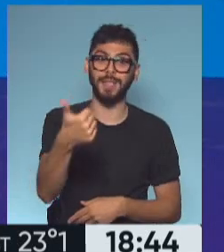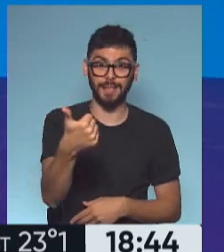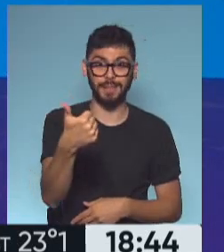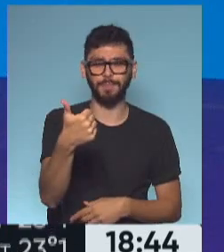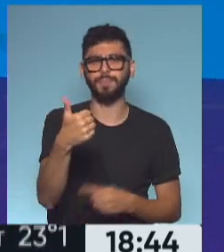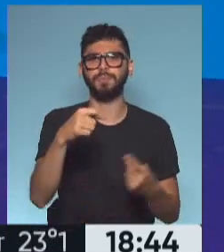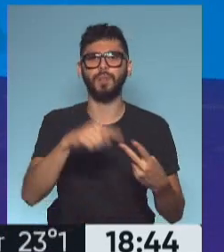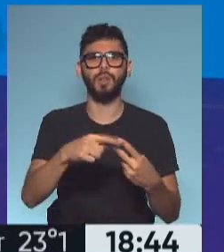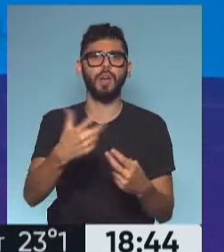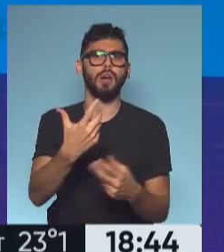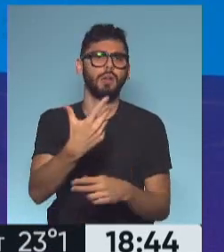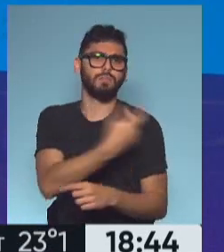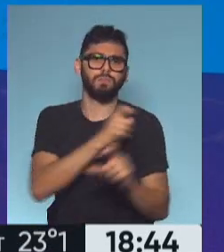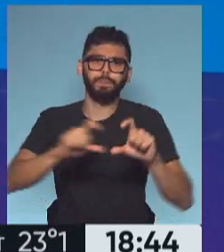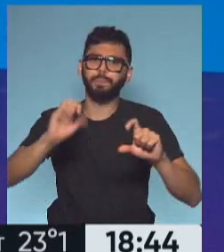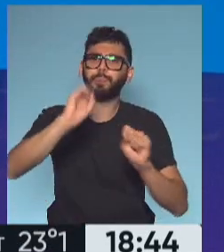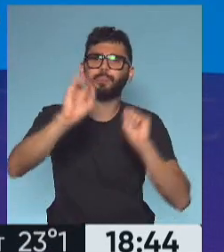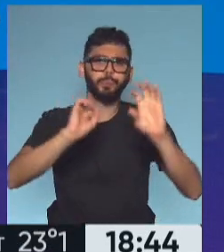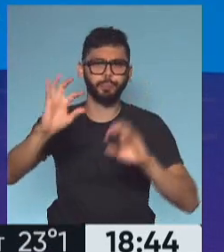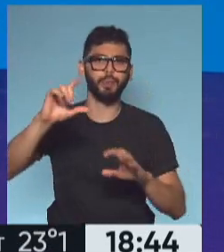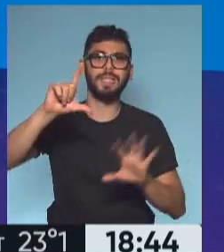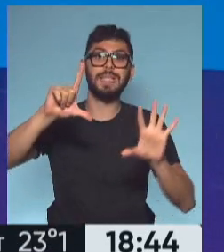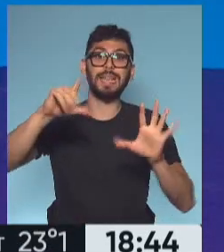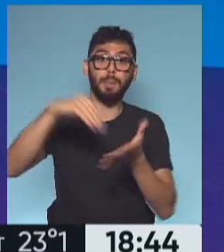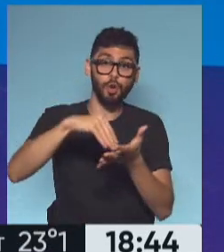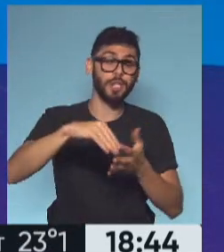5.510.956. Dosis distribuidas,